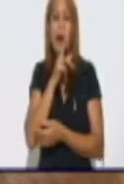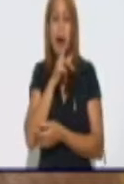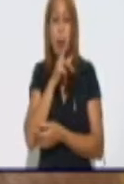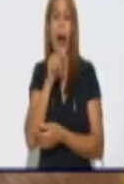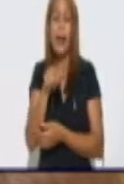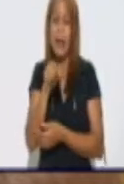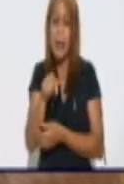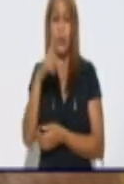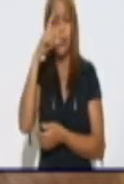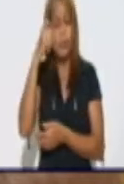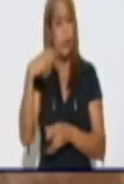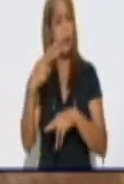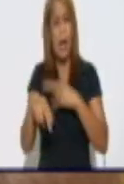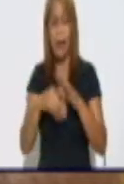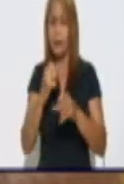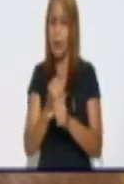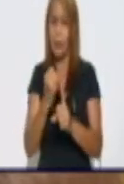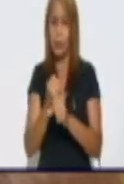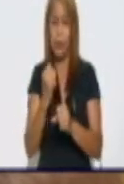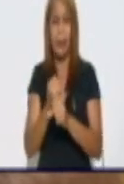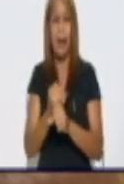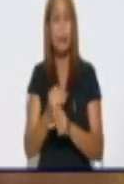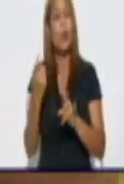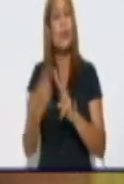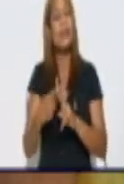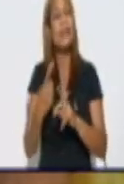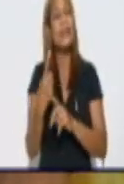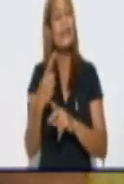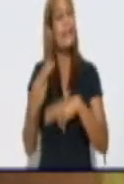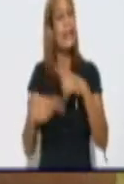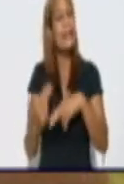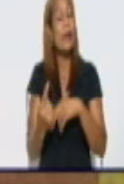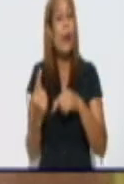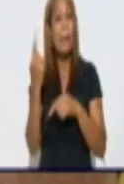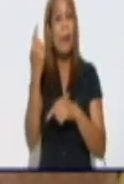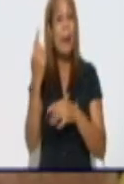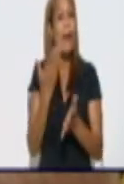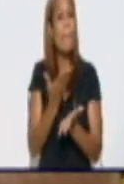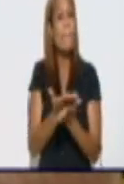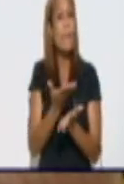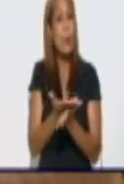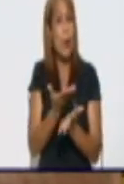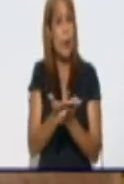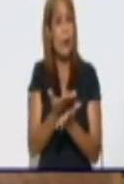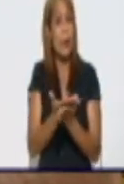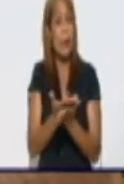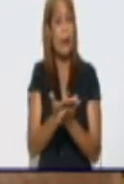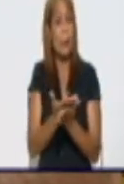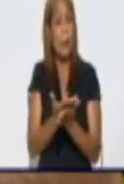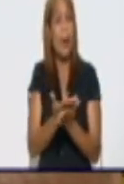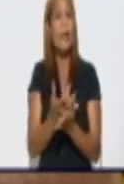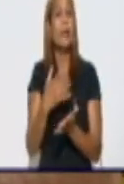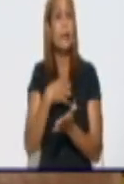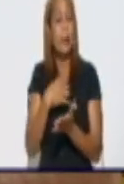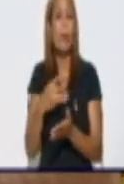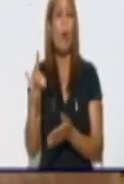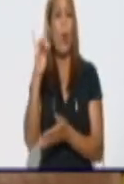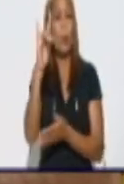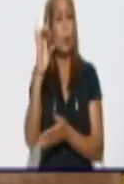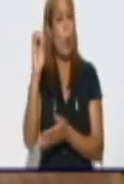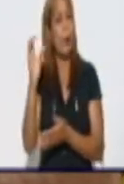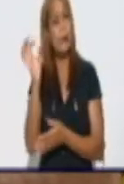estamos trabajando con DESOF, ya se hicieron las primeras pruebas y es muy, muy posible, ya estamos a un 90% que en el mes de